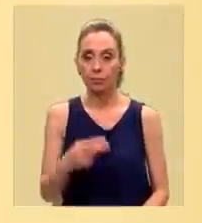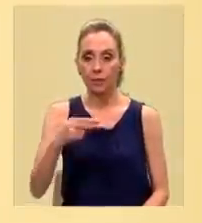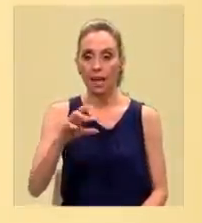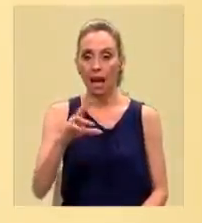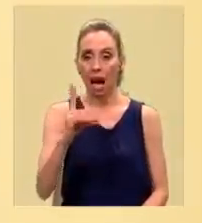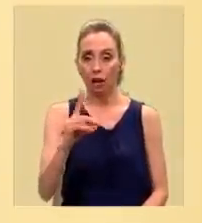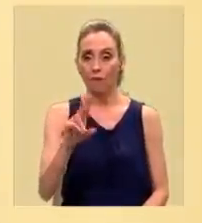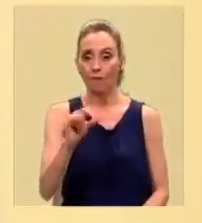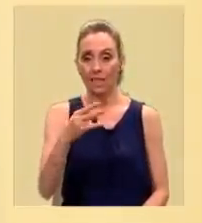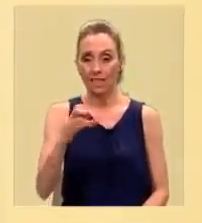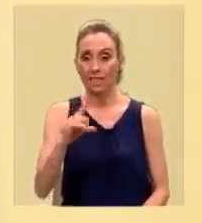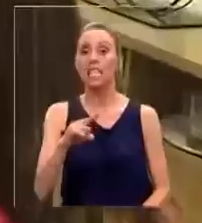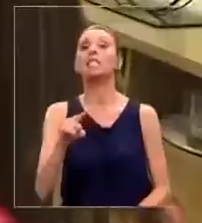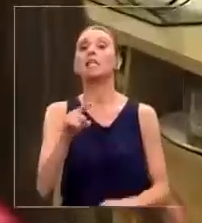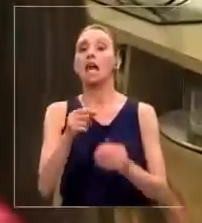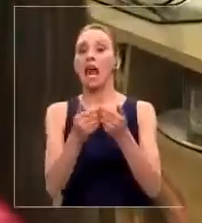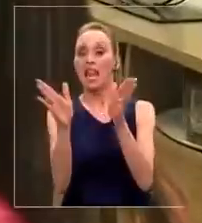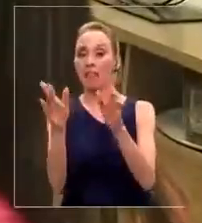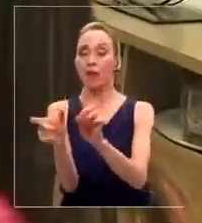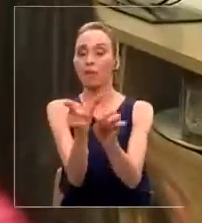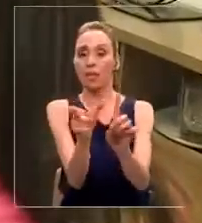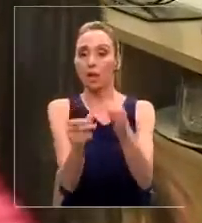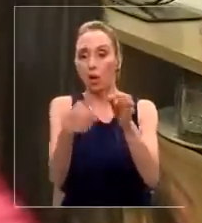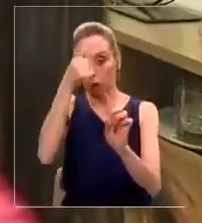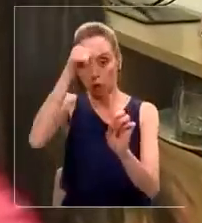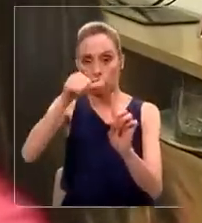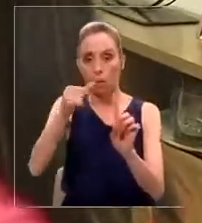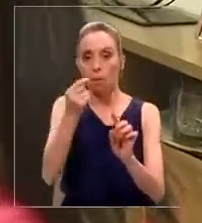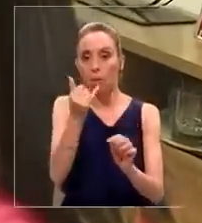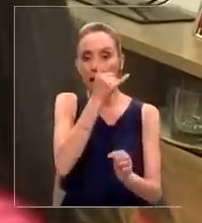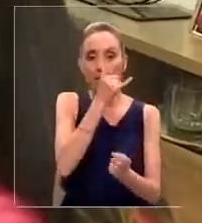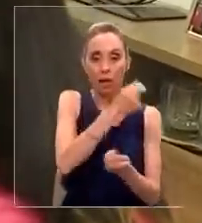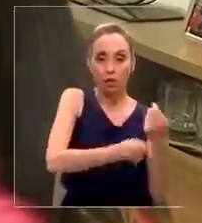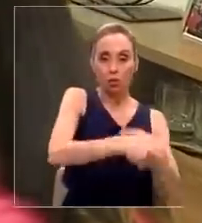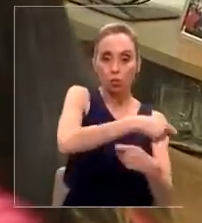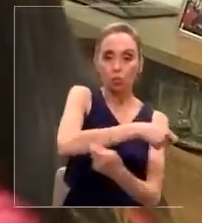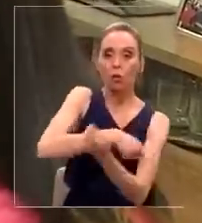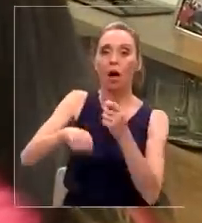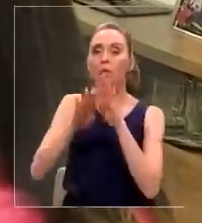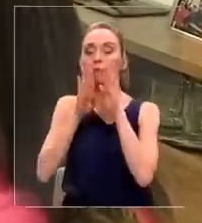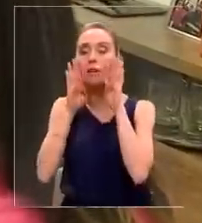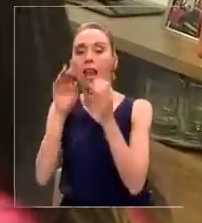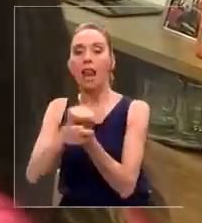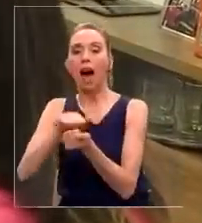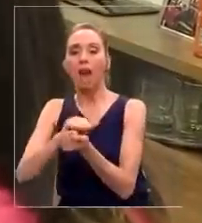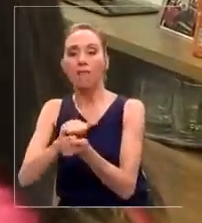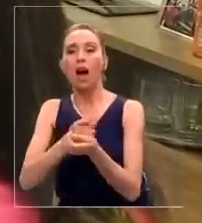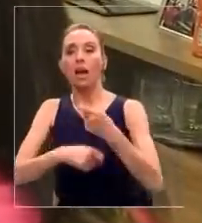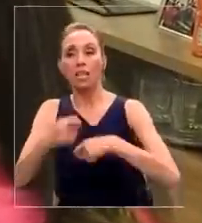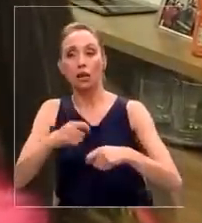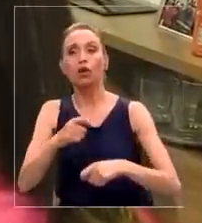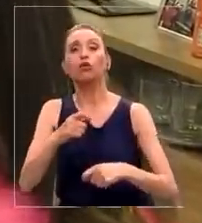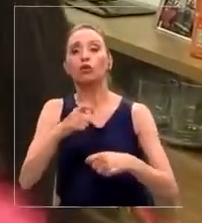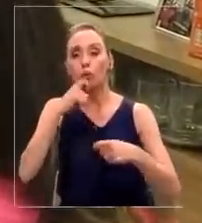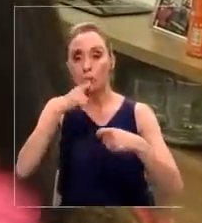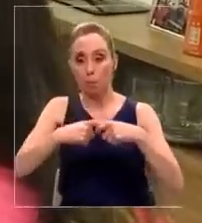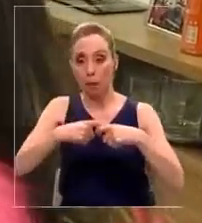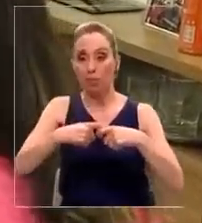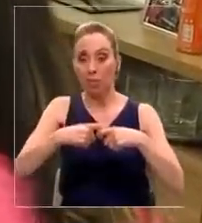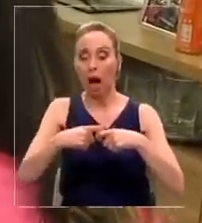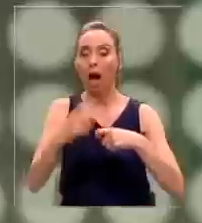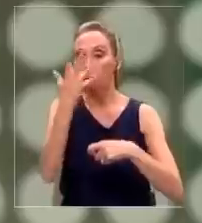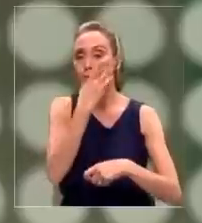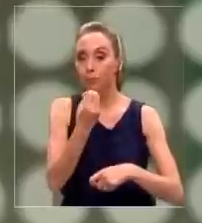Harold Vilches tiene libertad vigilada por la condena por lavado de activos. Actualmente sigue dedicado al negocio de los metales preciosos